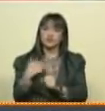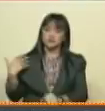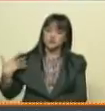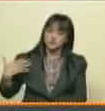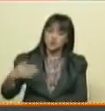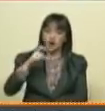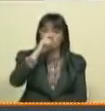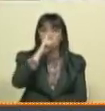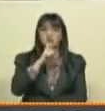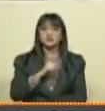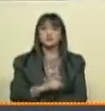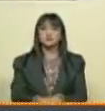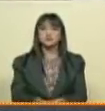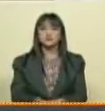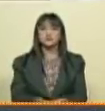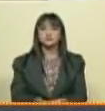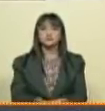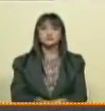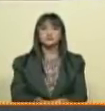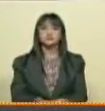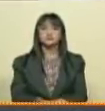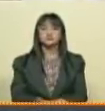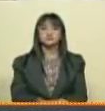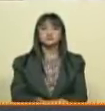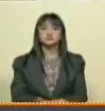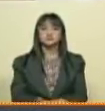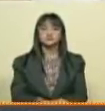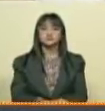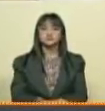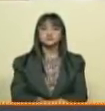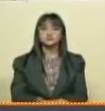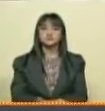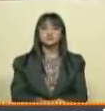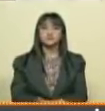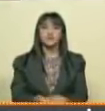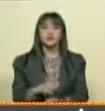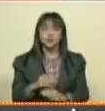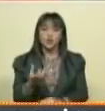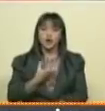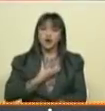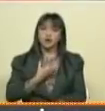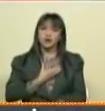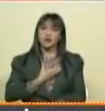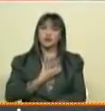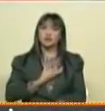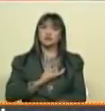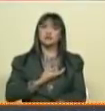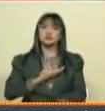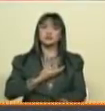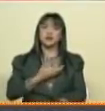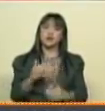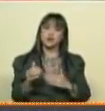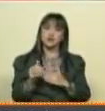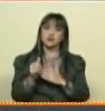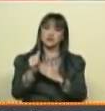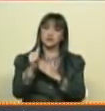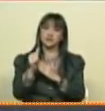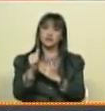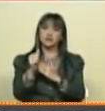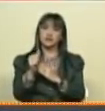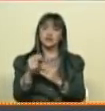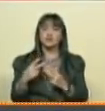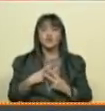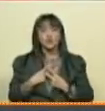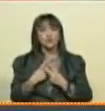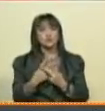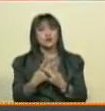años y durante estos tiempos. A nuestros alcaldes, alcaldesas, a los líderes, a los